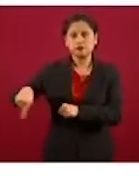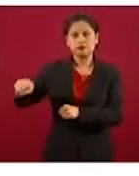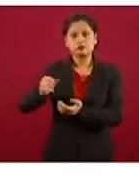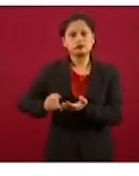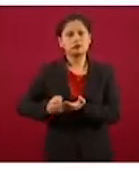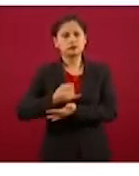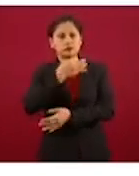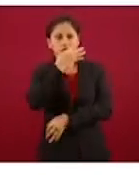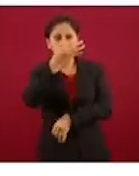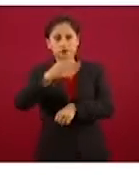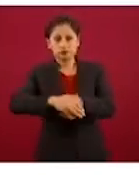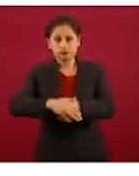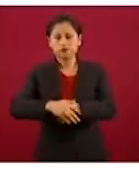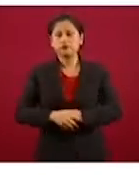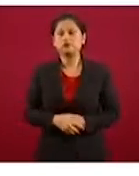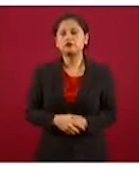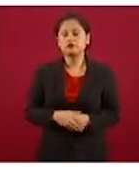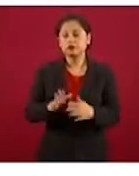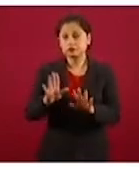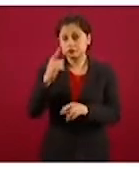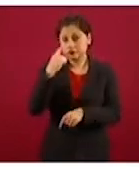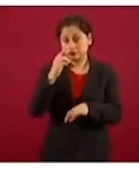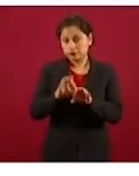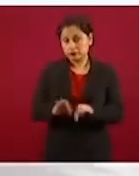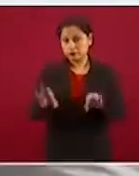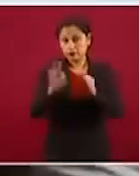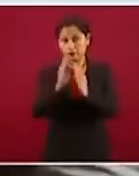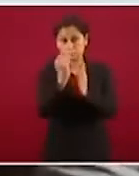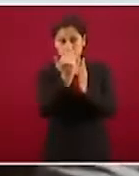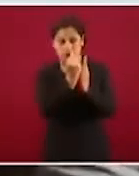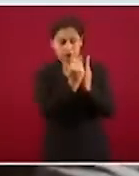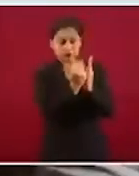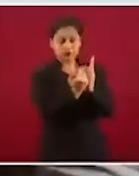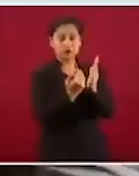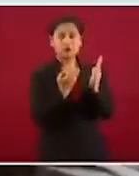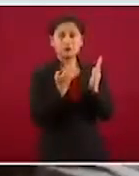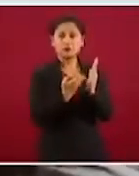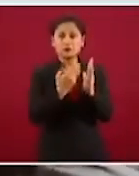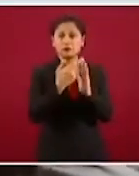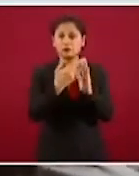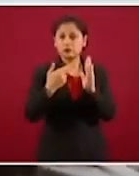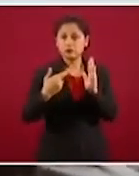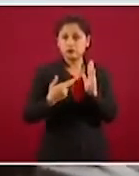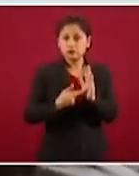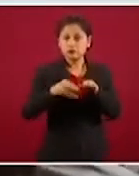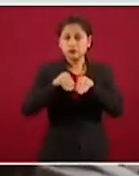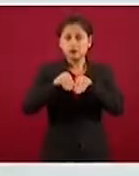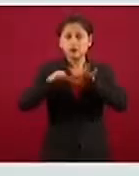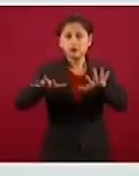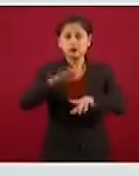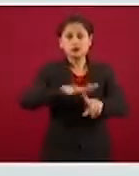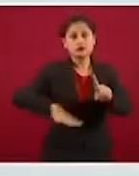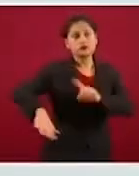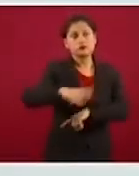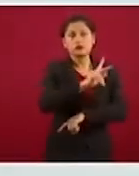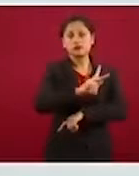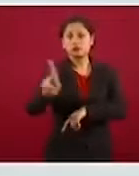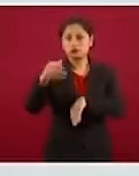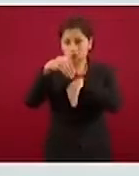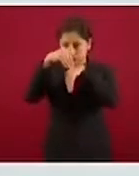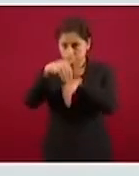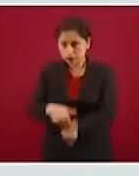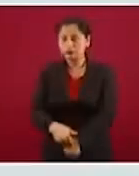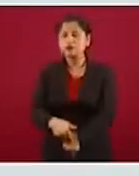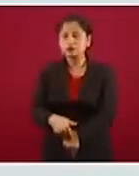de mitigación comunitaria son estas medidas masivas de sana distancia tienen impactos económicos